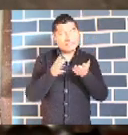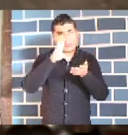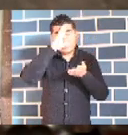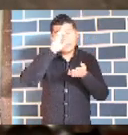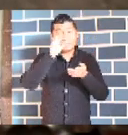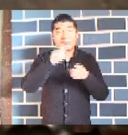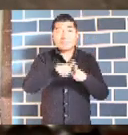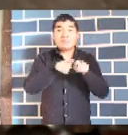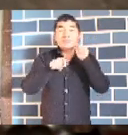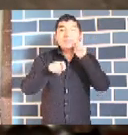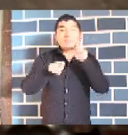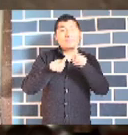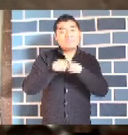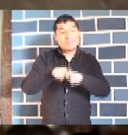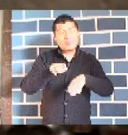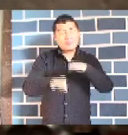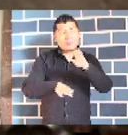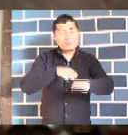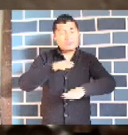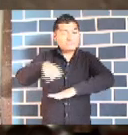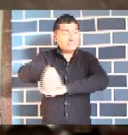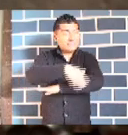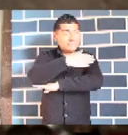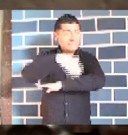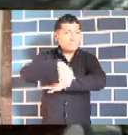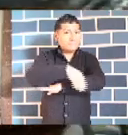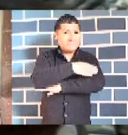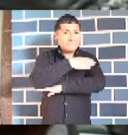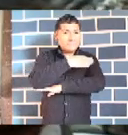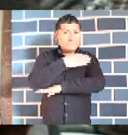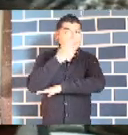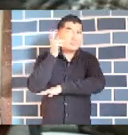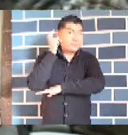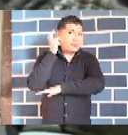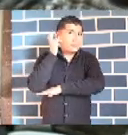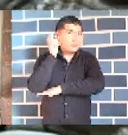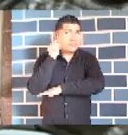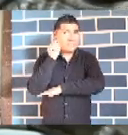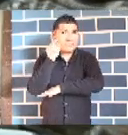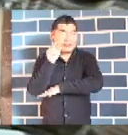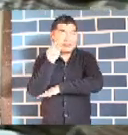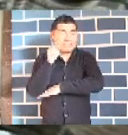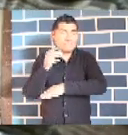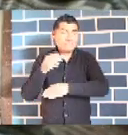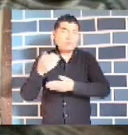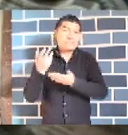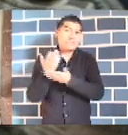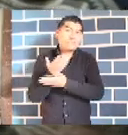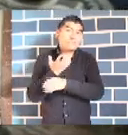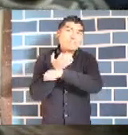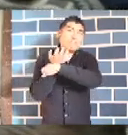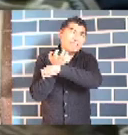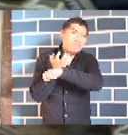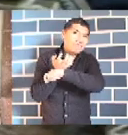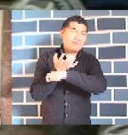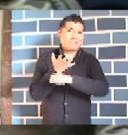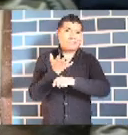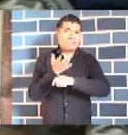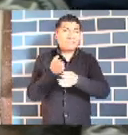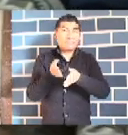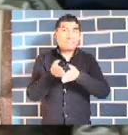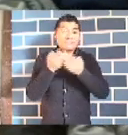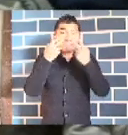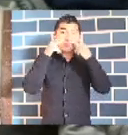hermanos que caminan por nuestras calles y escuchando el llamado a la solidaridad y al reconocimiento